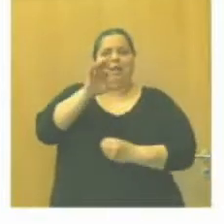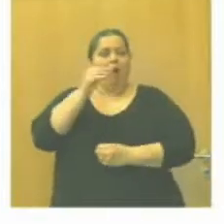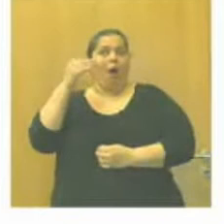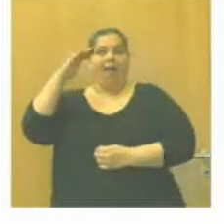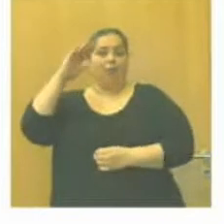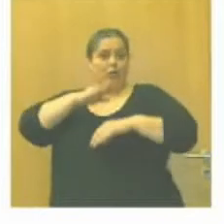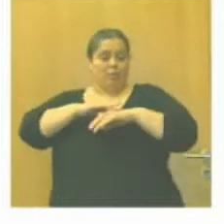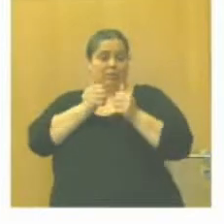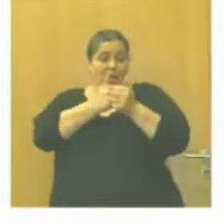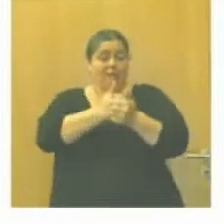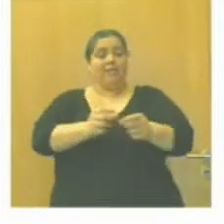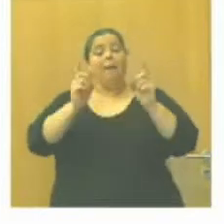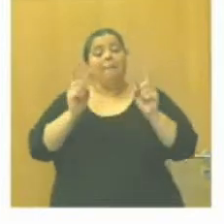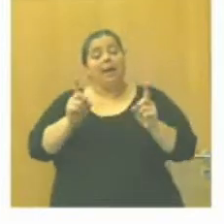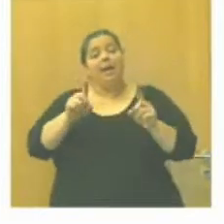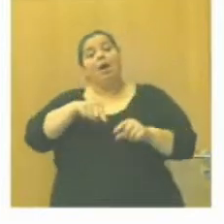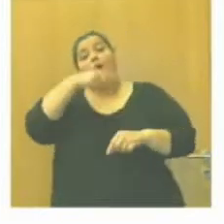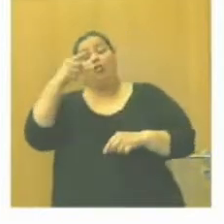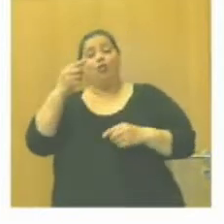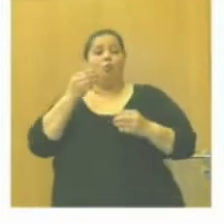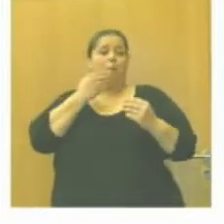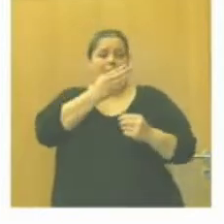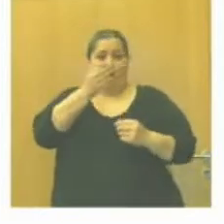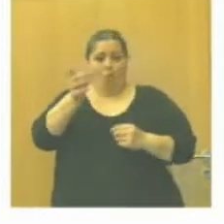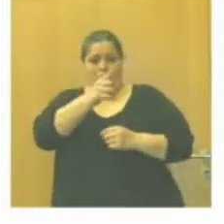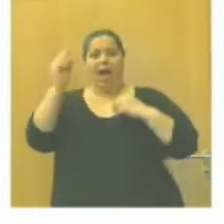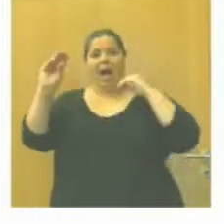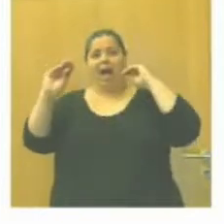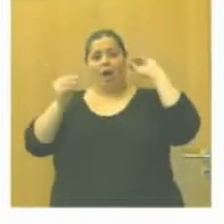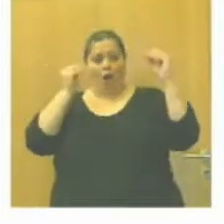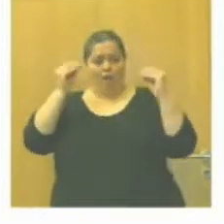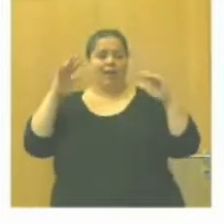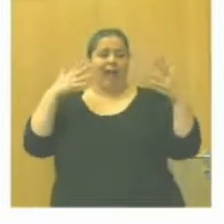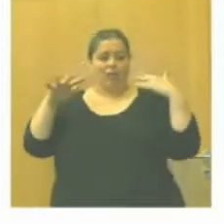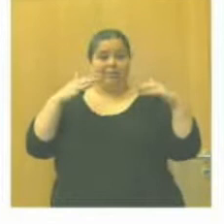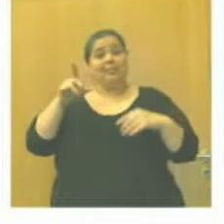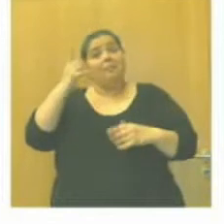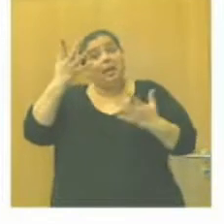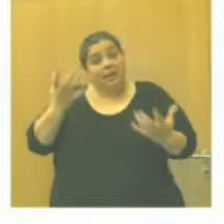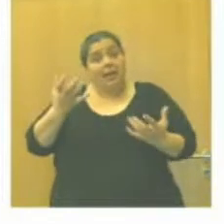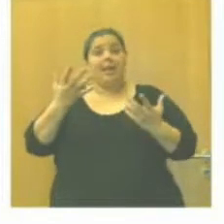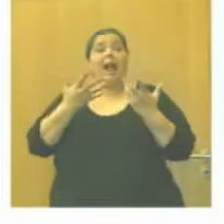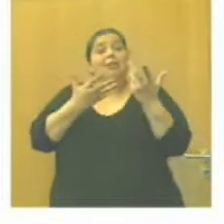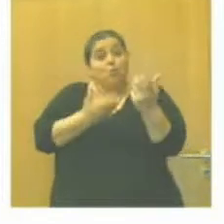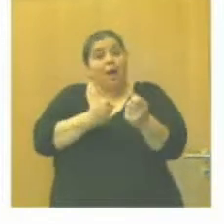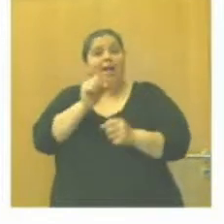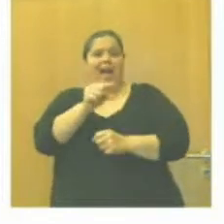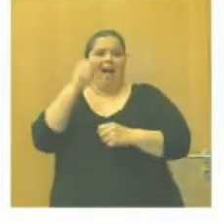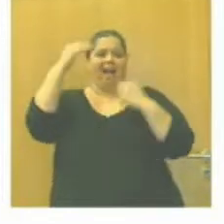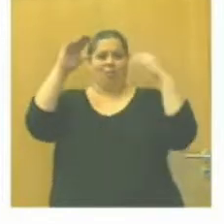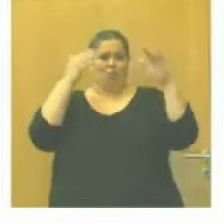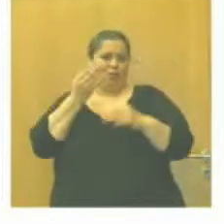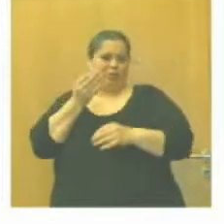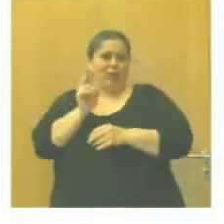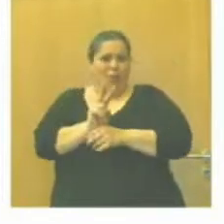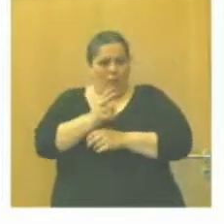de consultorías que hemos tenido con adolescentes, escuchamos mucho de ellos, que ellos también quieren ayudar a sus cuidadores a